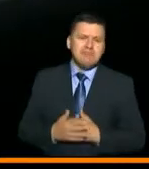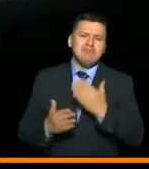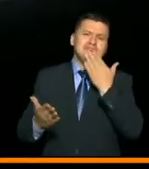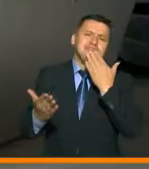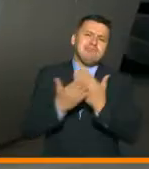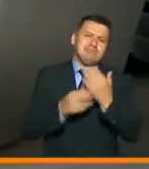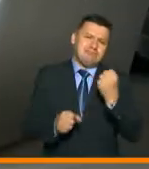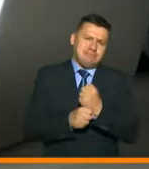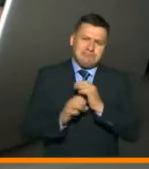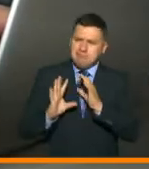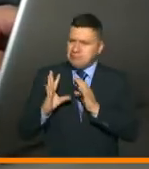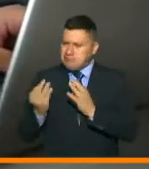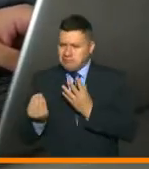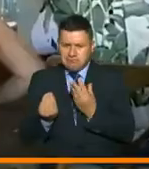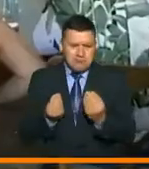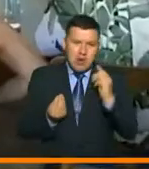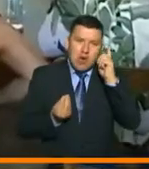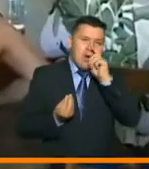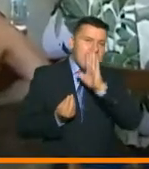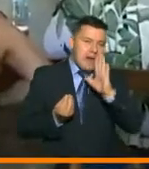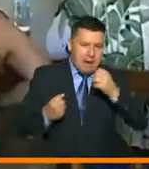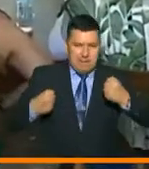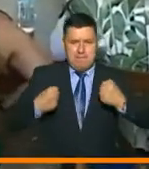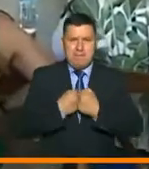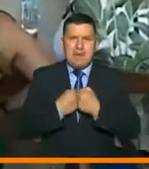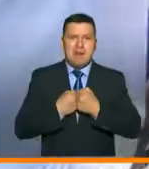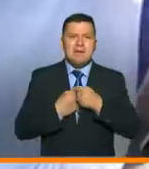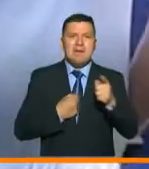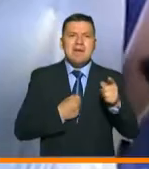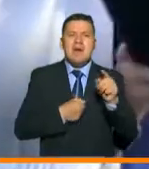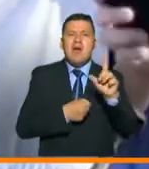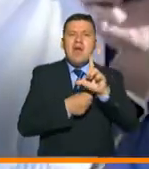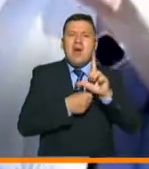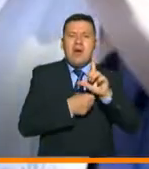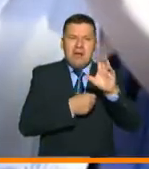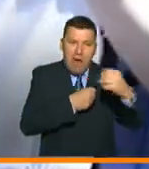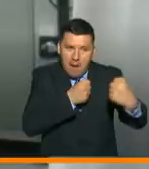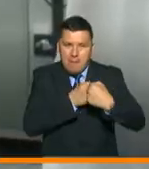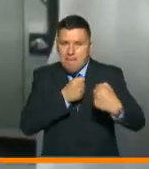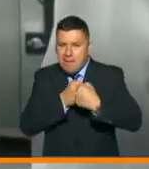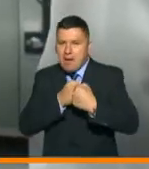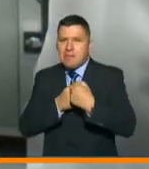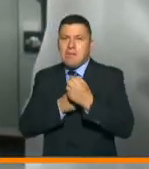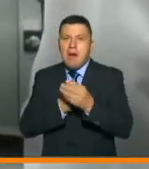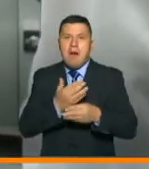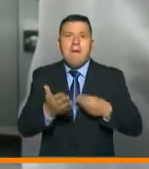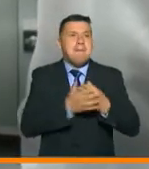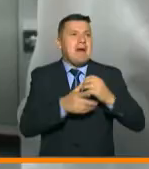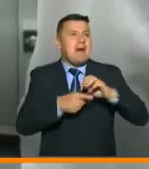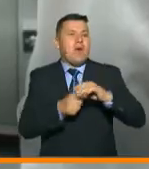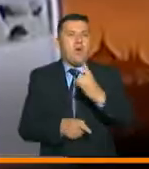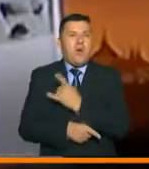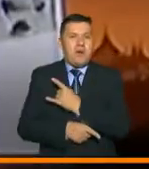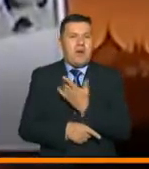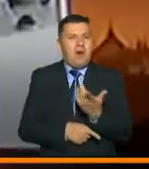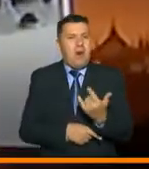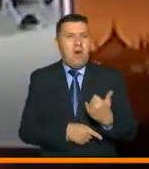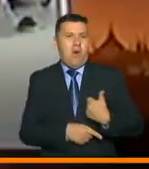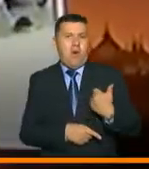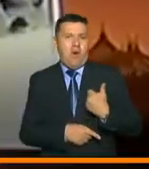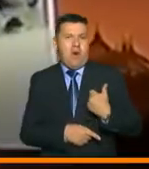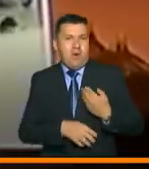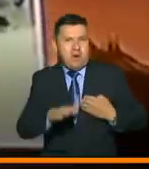Gracias al trabajo en equipo con el Gobierno Nacional y las autoridades locales, continúa el apoyo al pago de matrículas para brindar a los